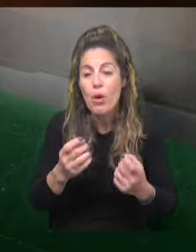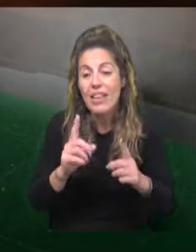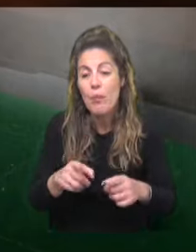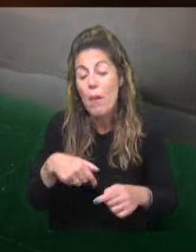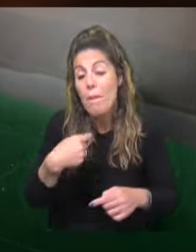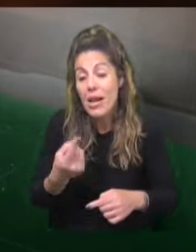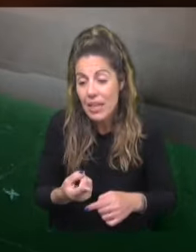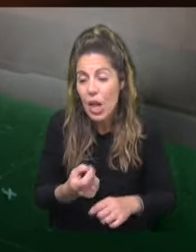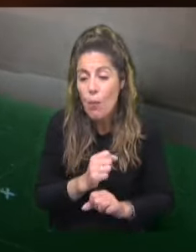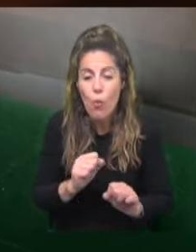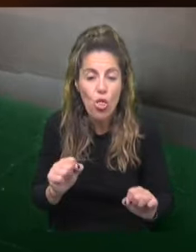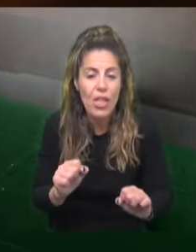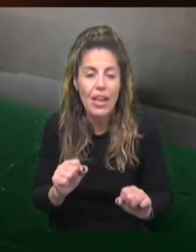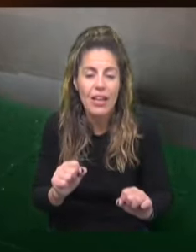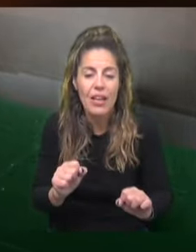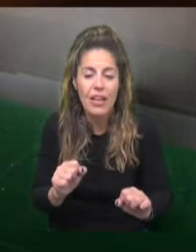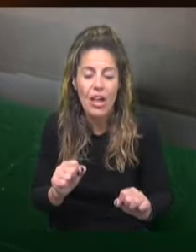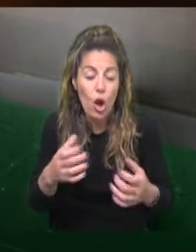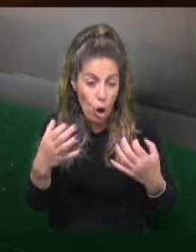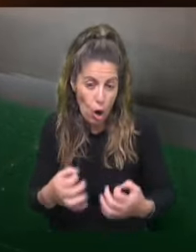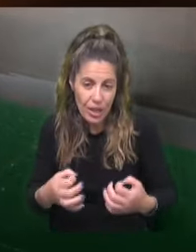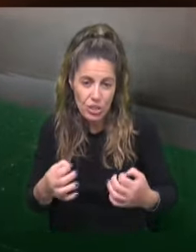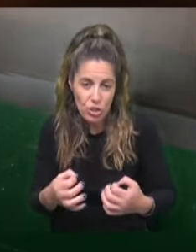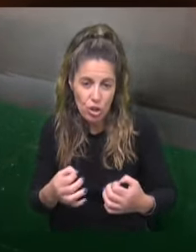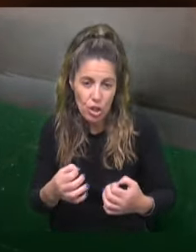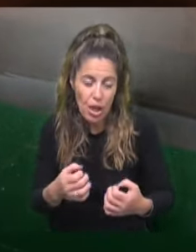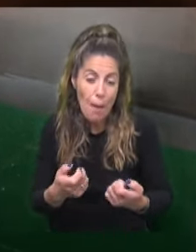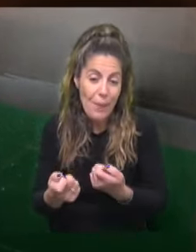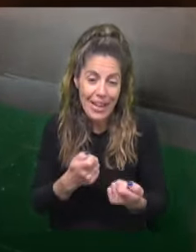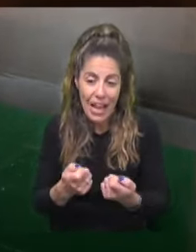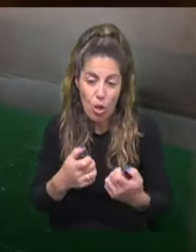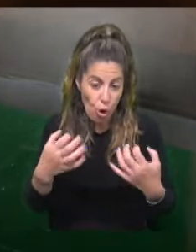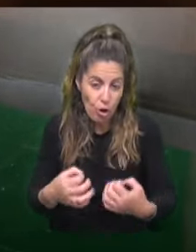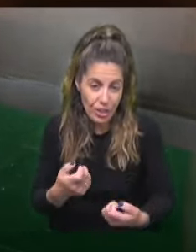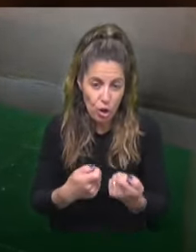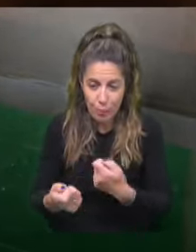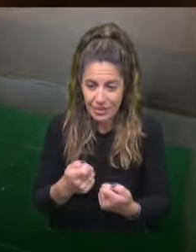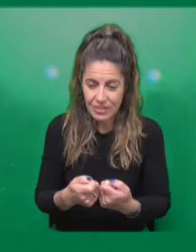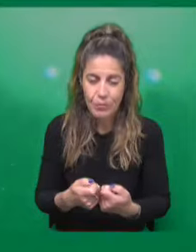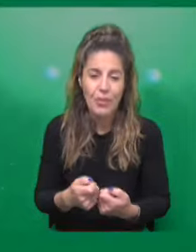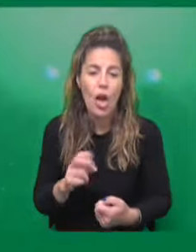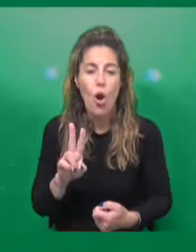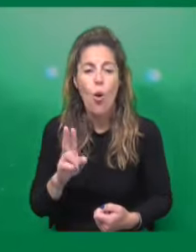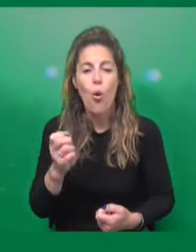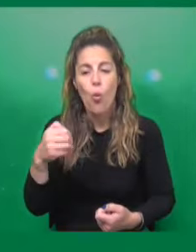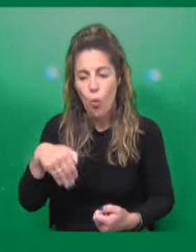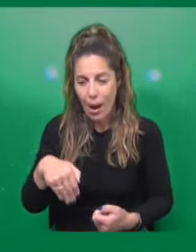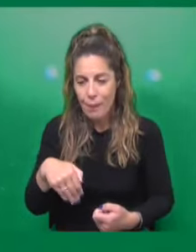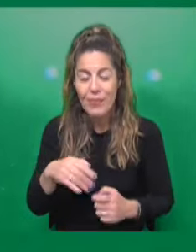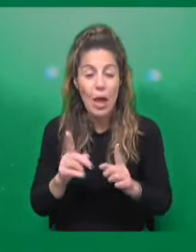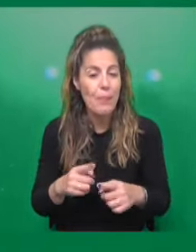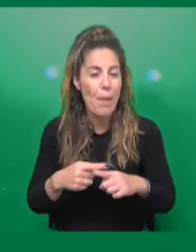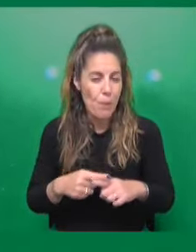mañana este la concreción de mercados concretos de comercialización eh la UAM no ha estado exenta de